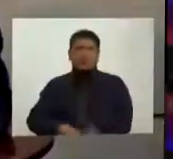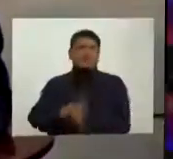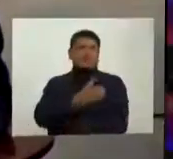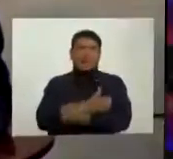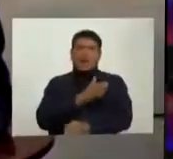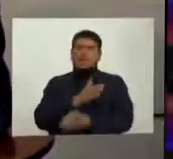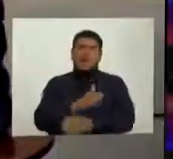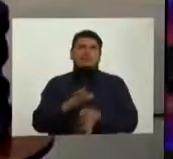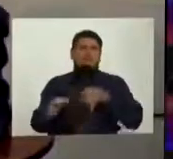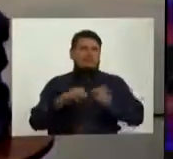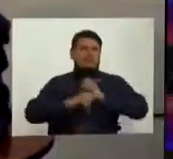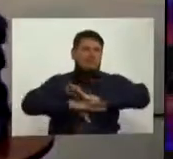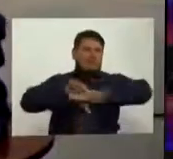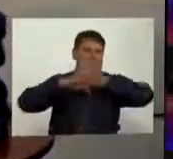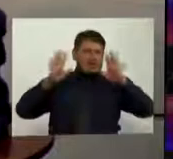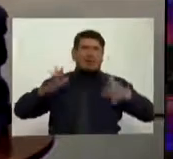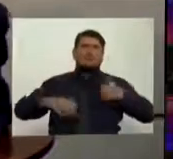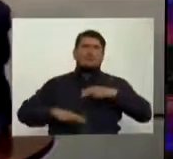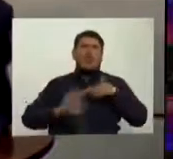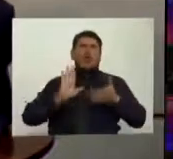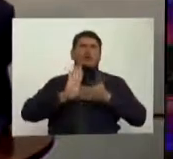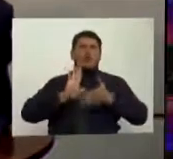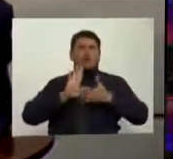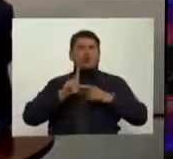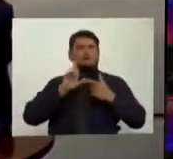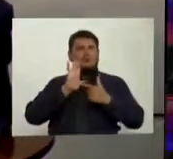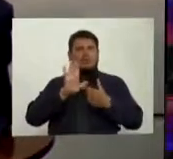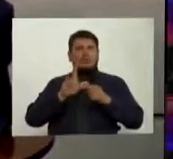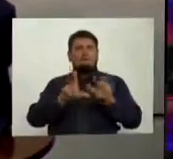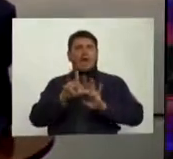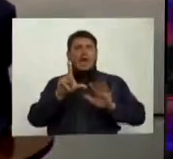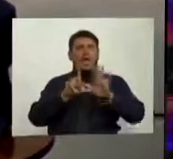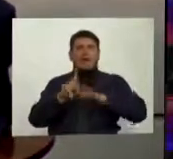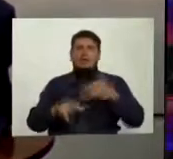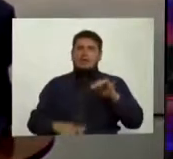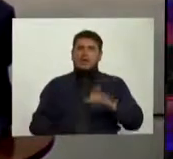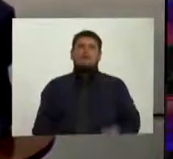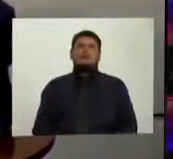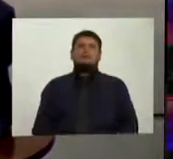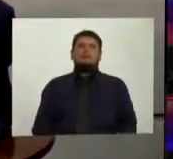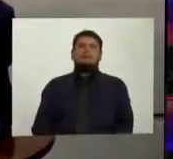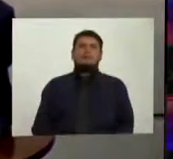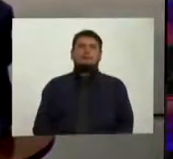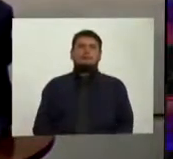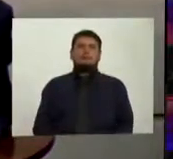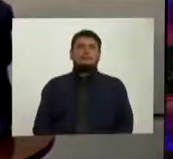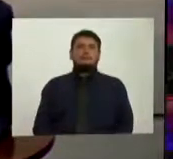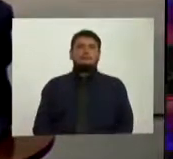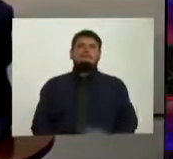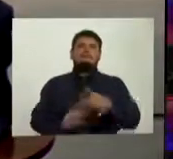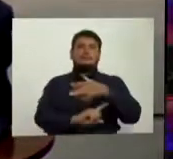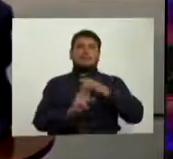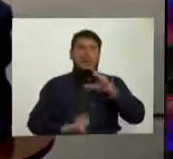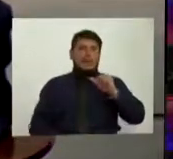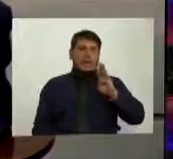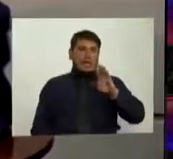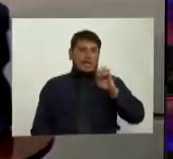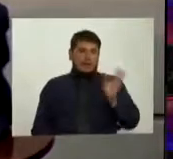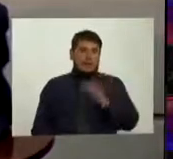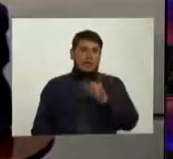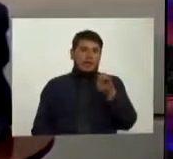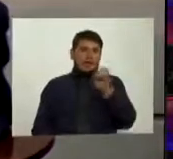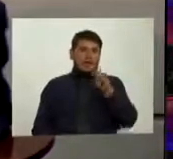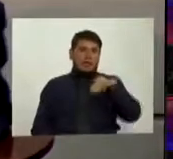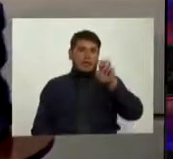Una moción de censura y la muerte de al menos 7 menores de edad durante un bombardeo en Caquetá habrían sido la gota